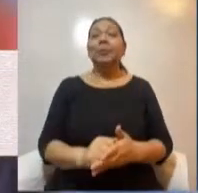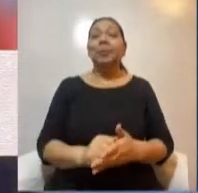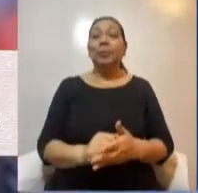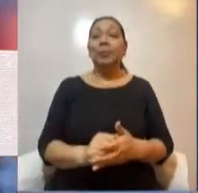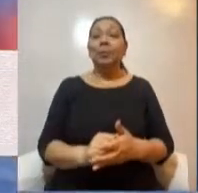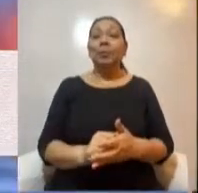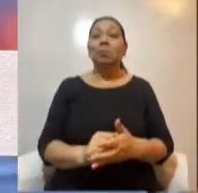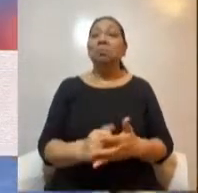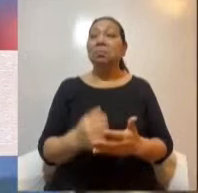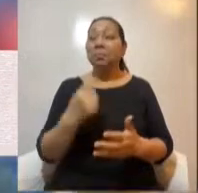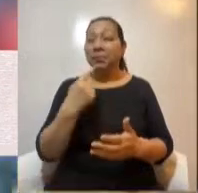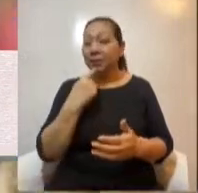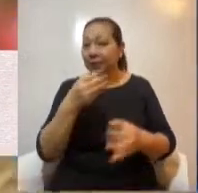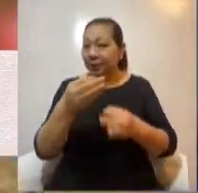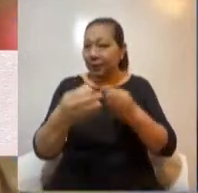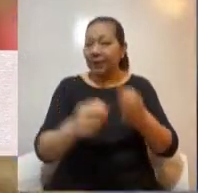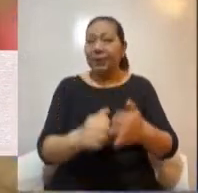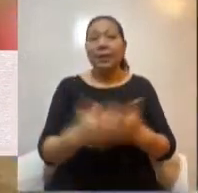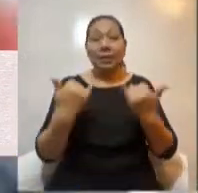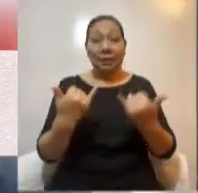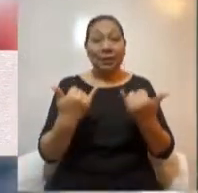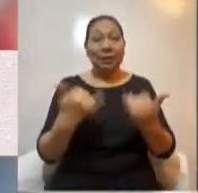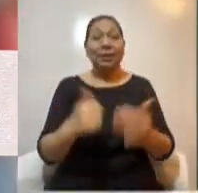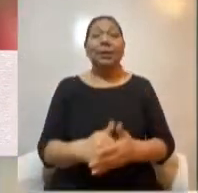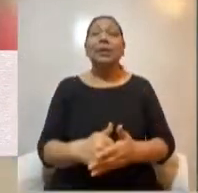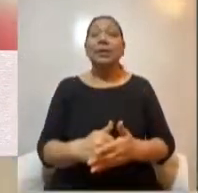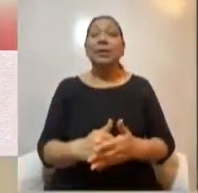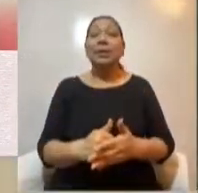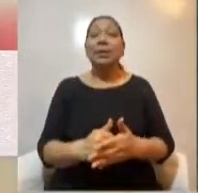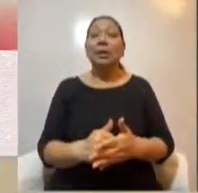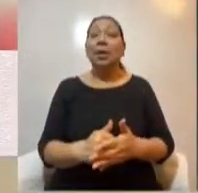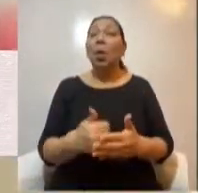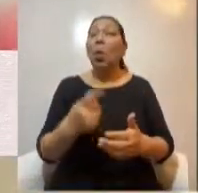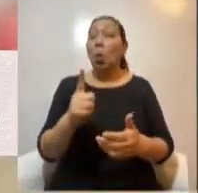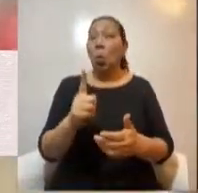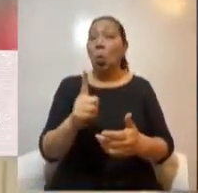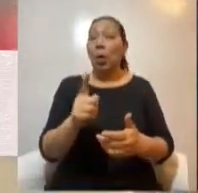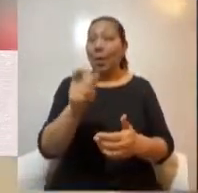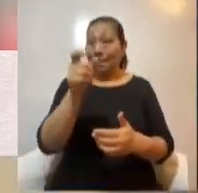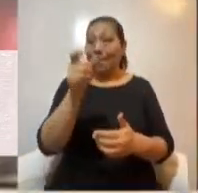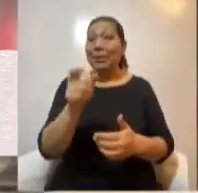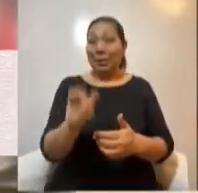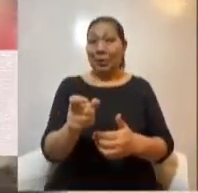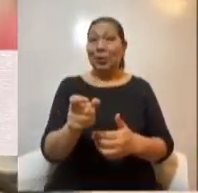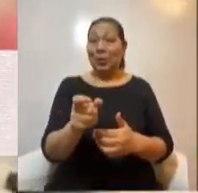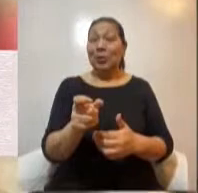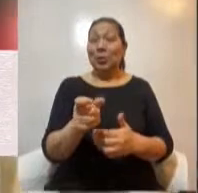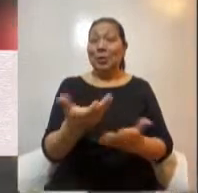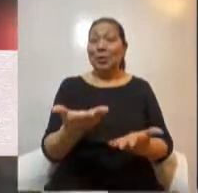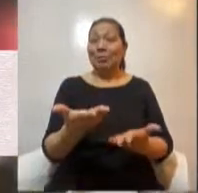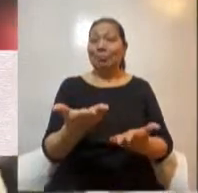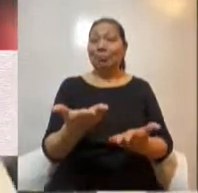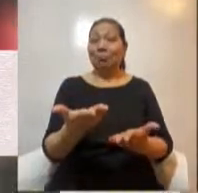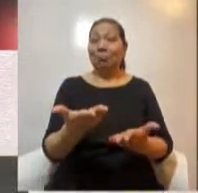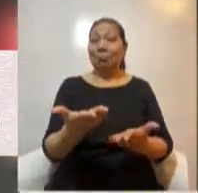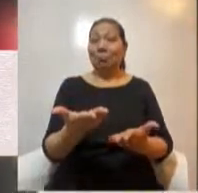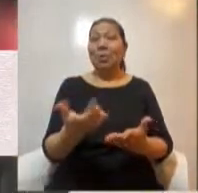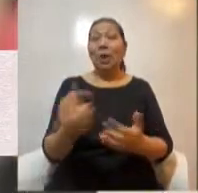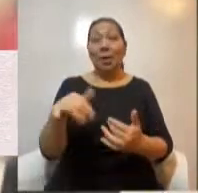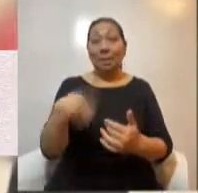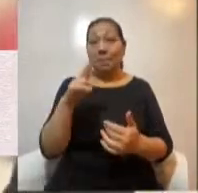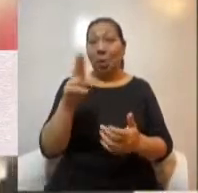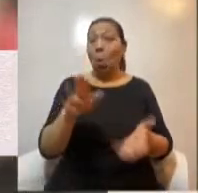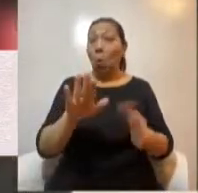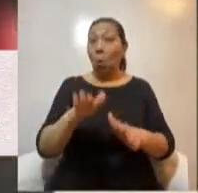Constitucional? Mira, te comento. Este es un caso en el que un ciudadano,